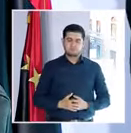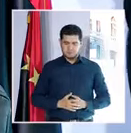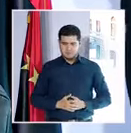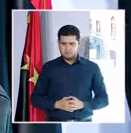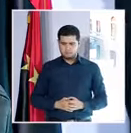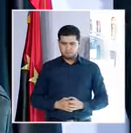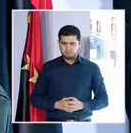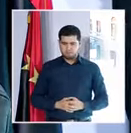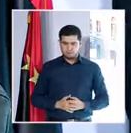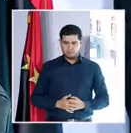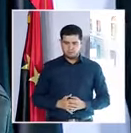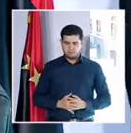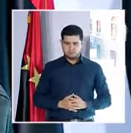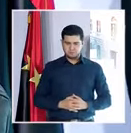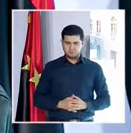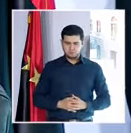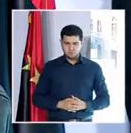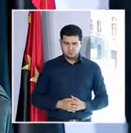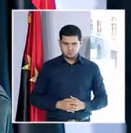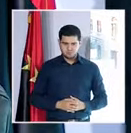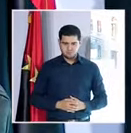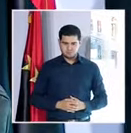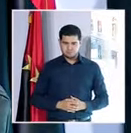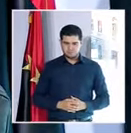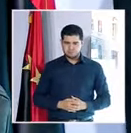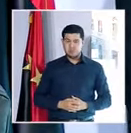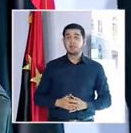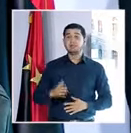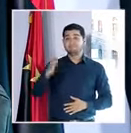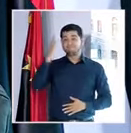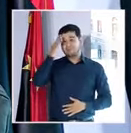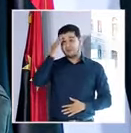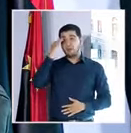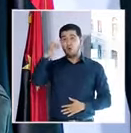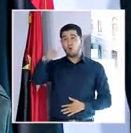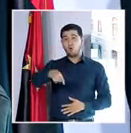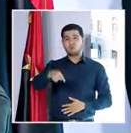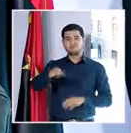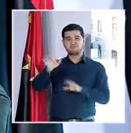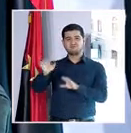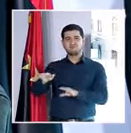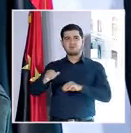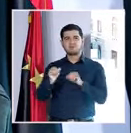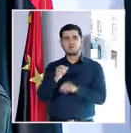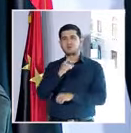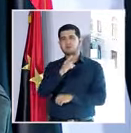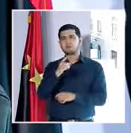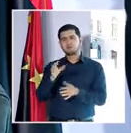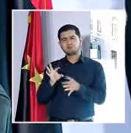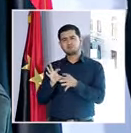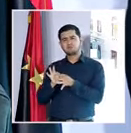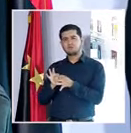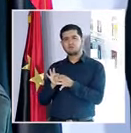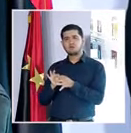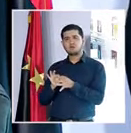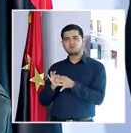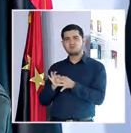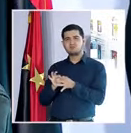doctor Marcel, hoy como diputado a la Asamblea, pero hace muy poco como miembro de nuestro